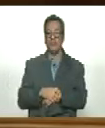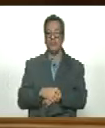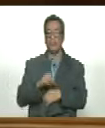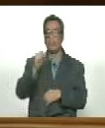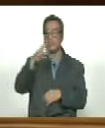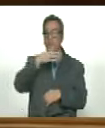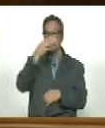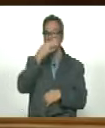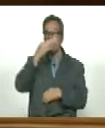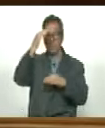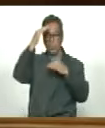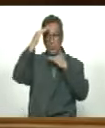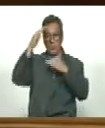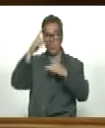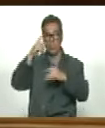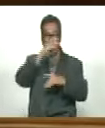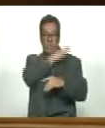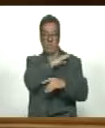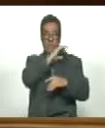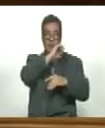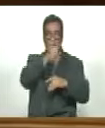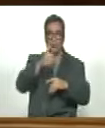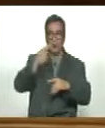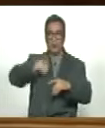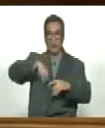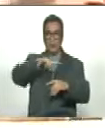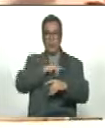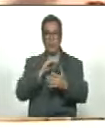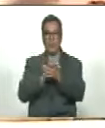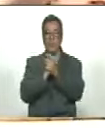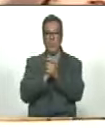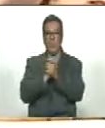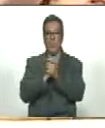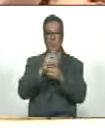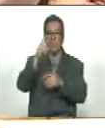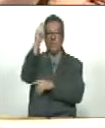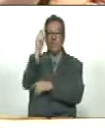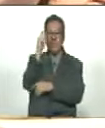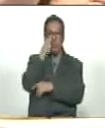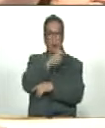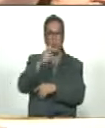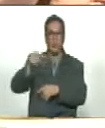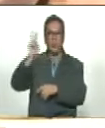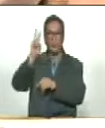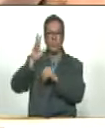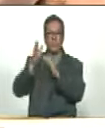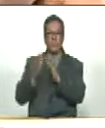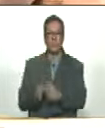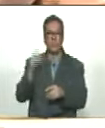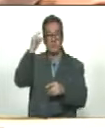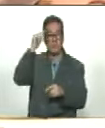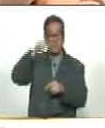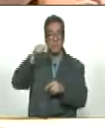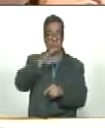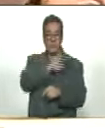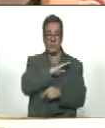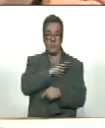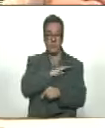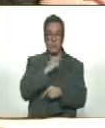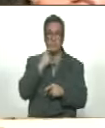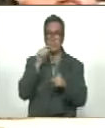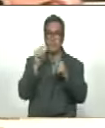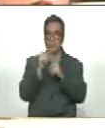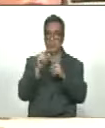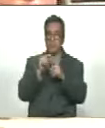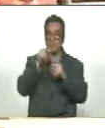Muy buenas tardes. Saludar a nuestra Junta Directiva, a nuestros colegas parlamentarios y al pueblo de Venezuela. Hoy me corresponde tomar el